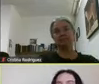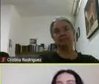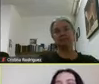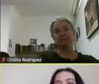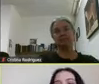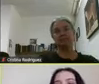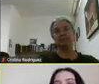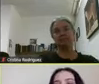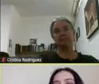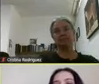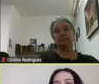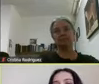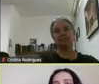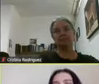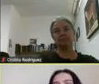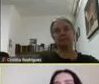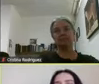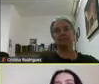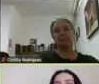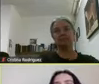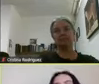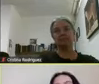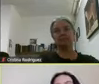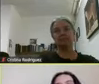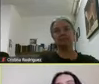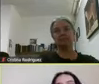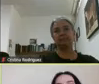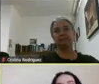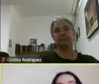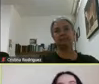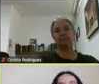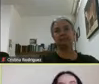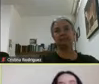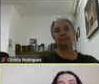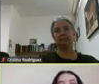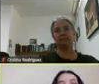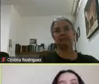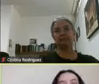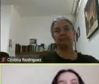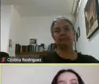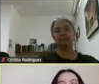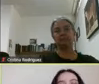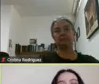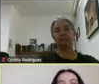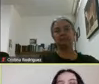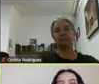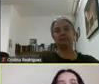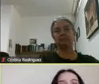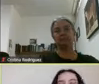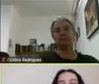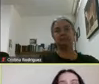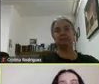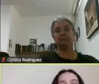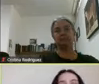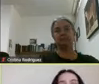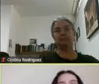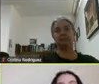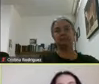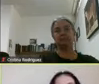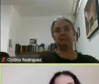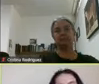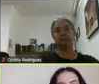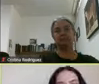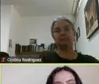esto, dependiendo del terreno en el que nos encontremos. Entonces, es parte de la importancia de nuestro tobillo, tanto